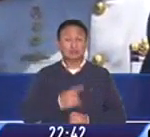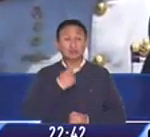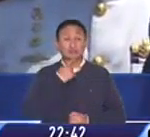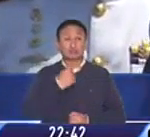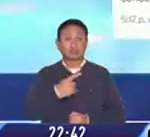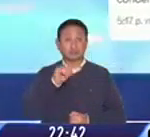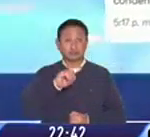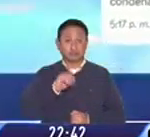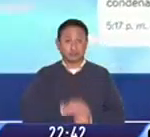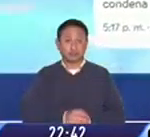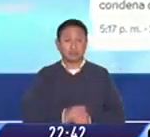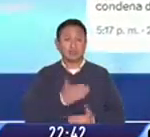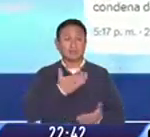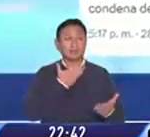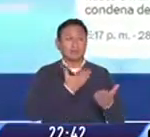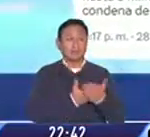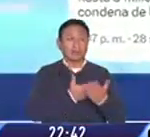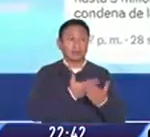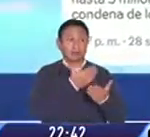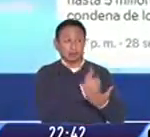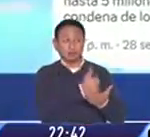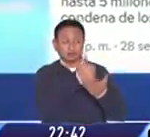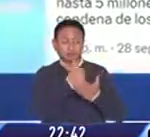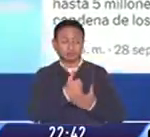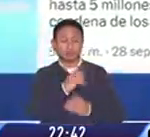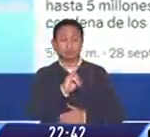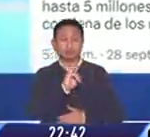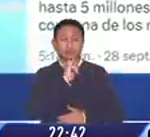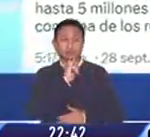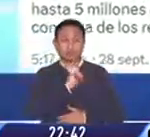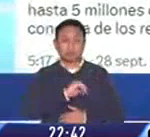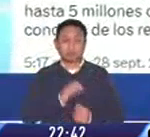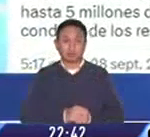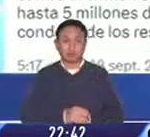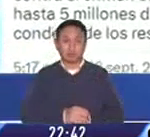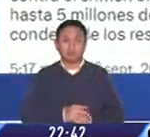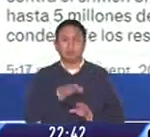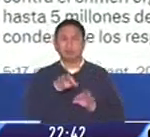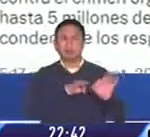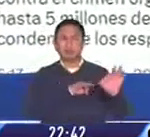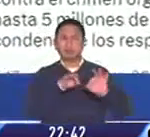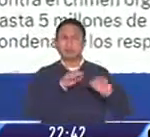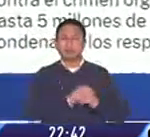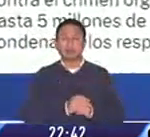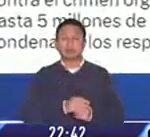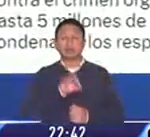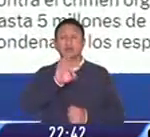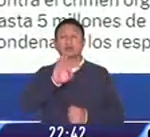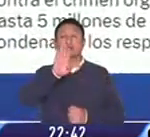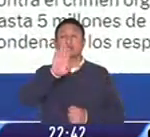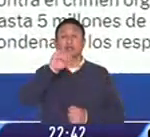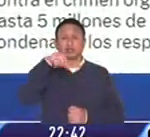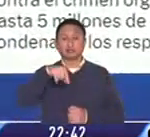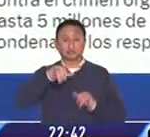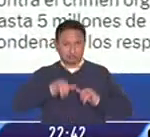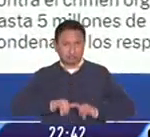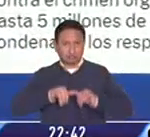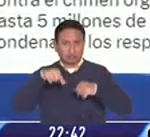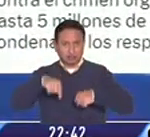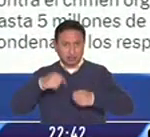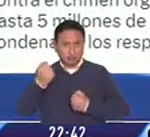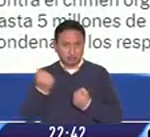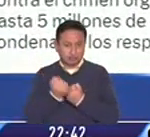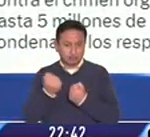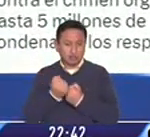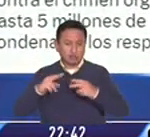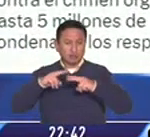este anuncio, agradeciendo la cooperación de los Estados Unidos e indicando que el FBI sigue colaborando en la